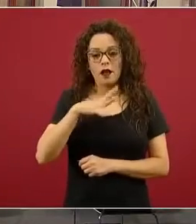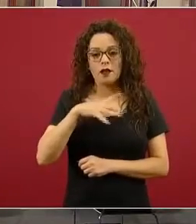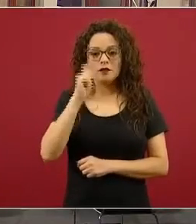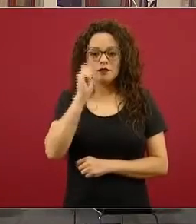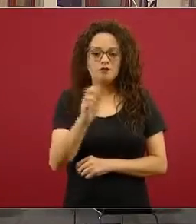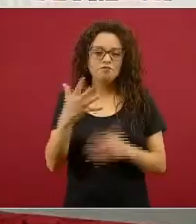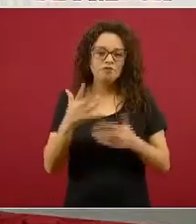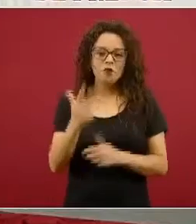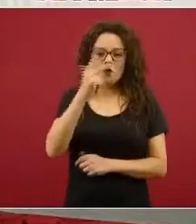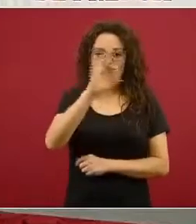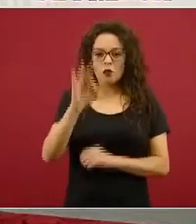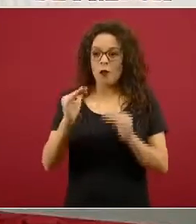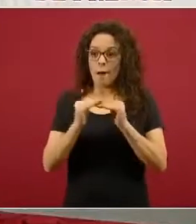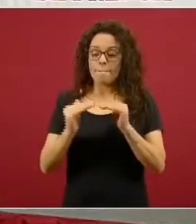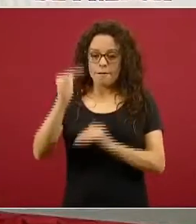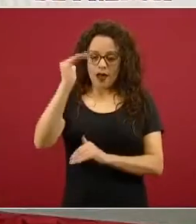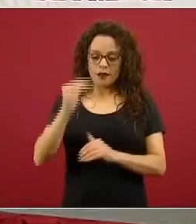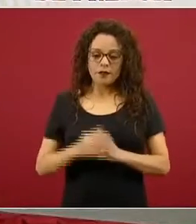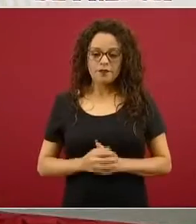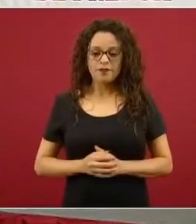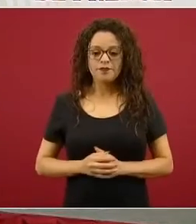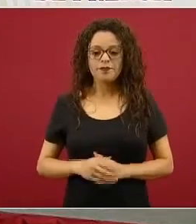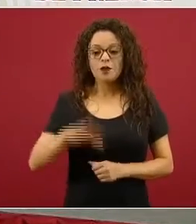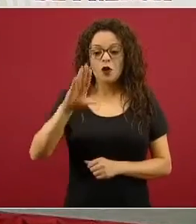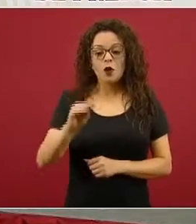del 8% del total. Y